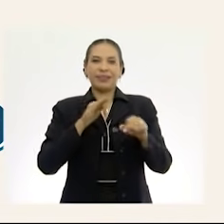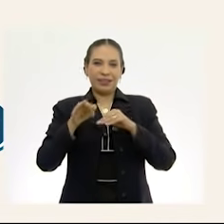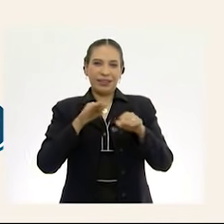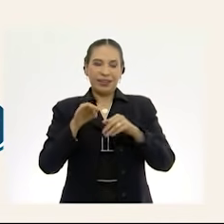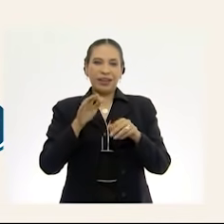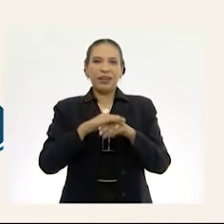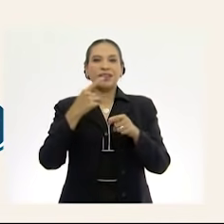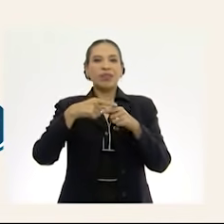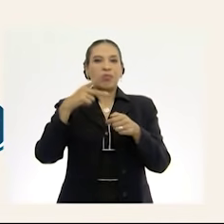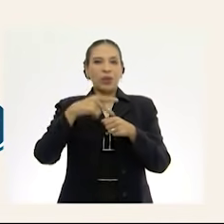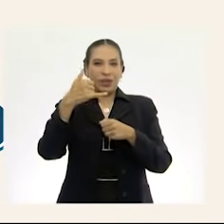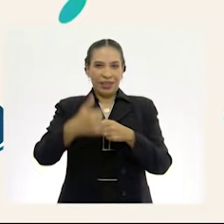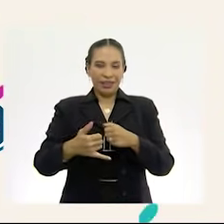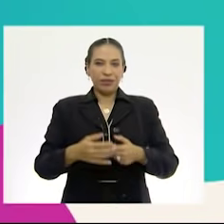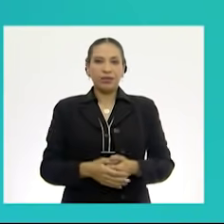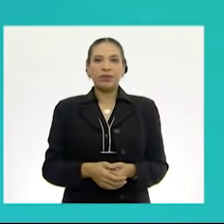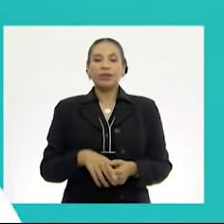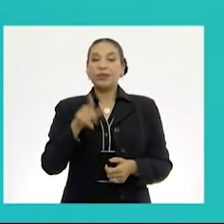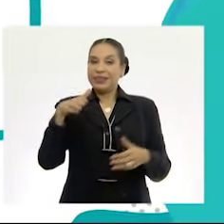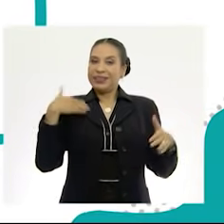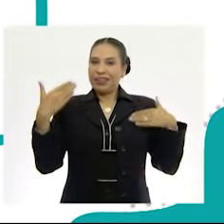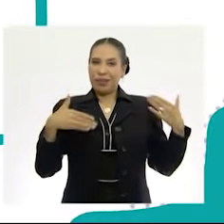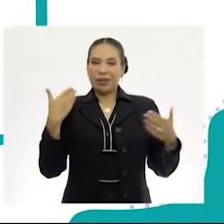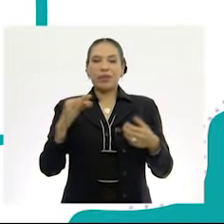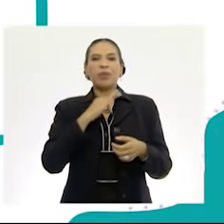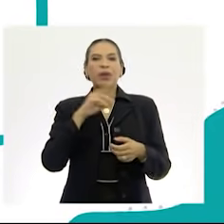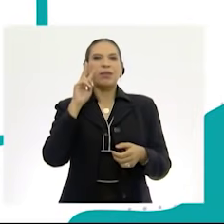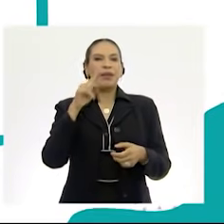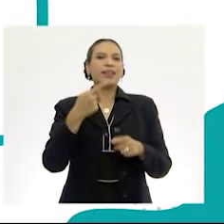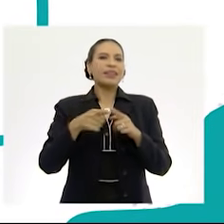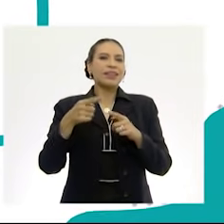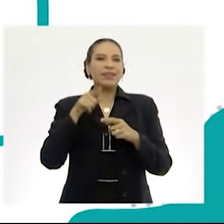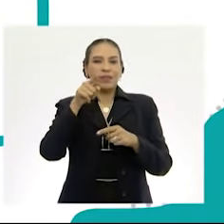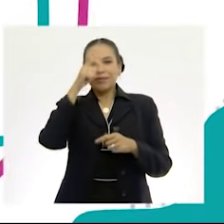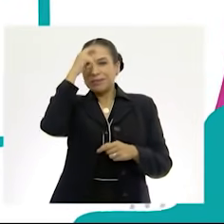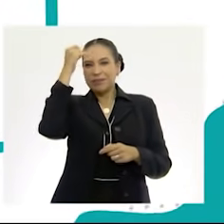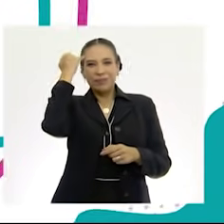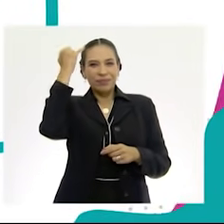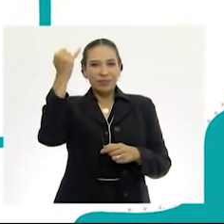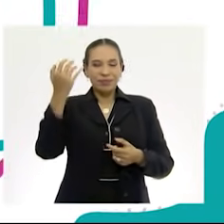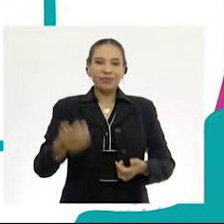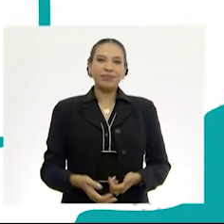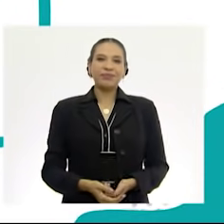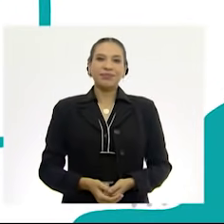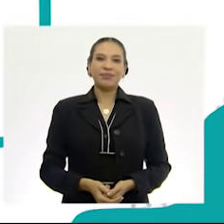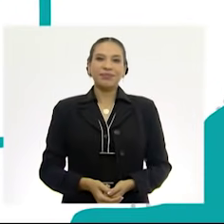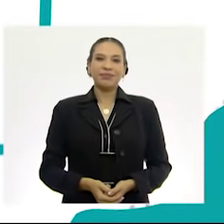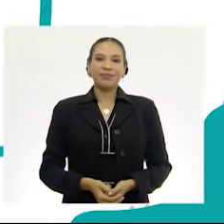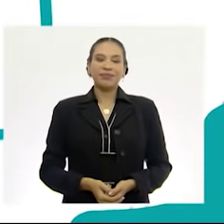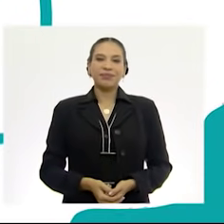trabajar por proyectos. Te divertirás y pondrás en acción tu creatividad.